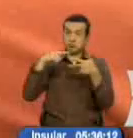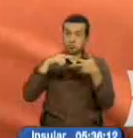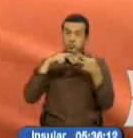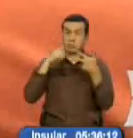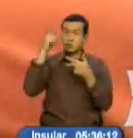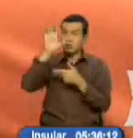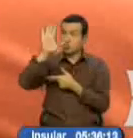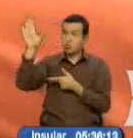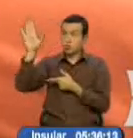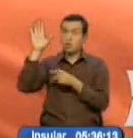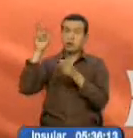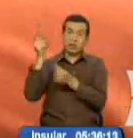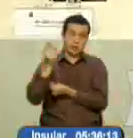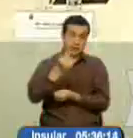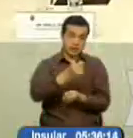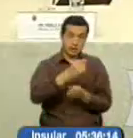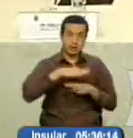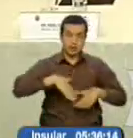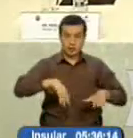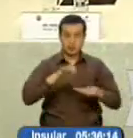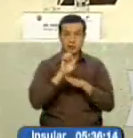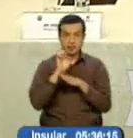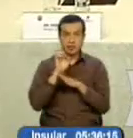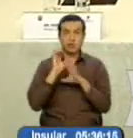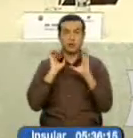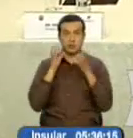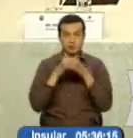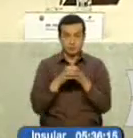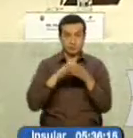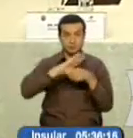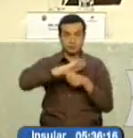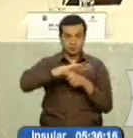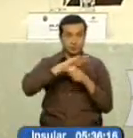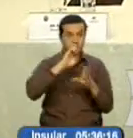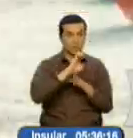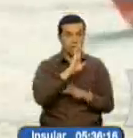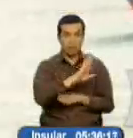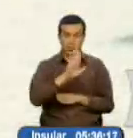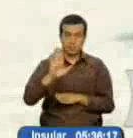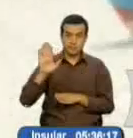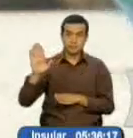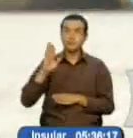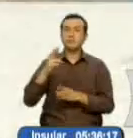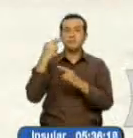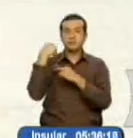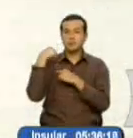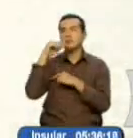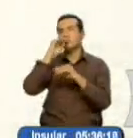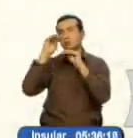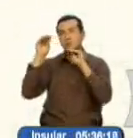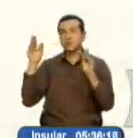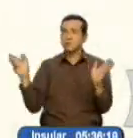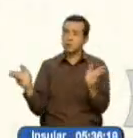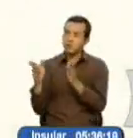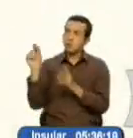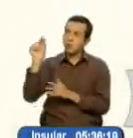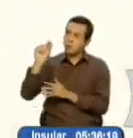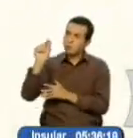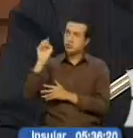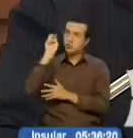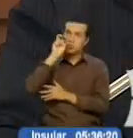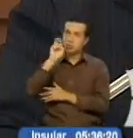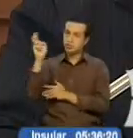inversión extranjera en este ámbito. Las misiones diplomáticas del Ecuador serán las encargadas de comercializar al país con ofertas de productos